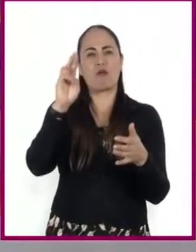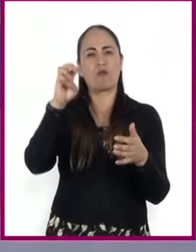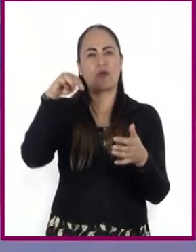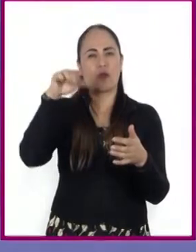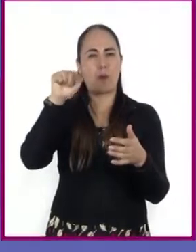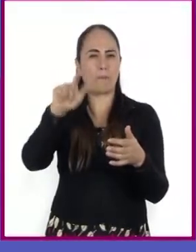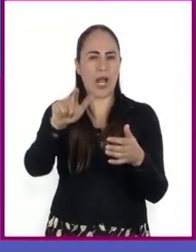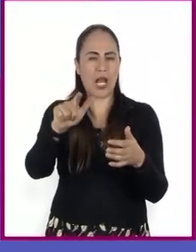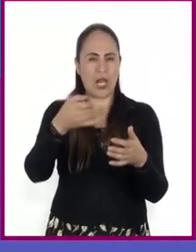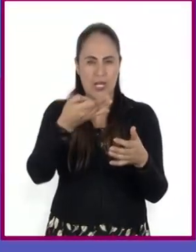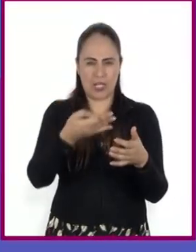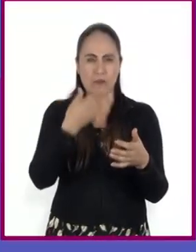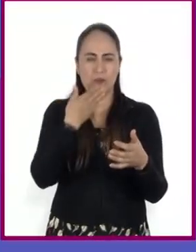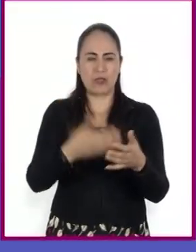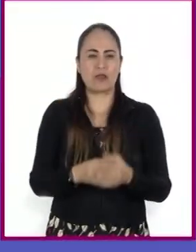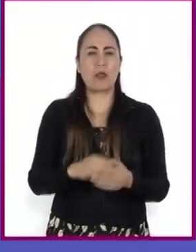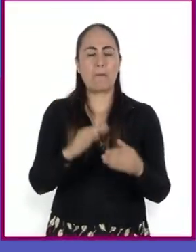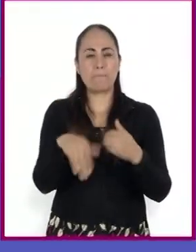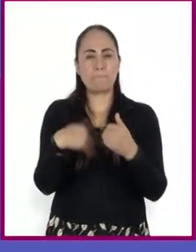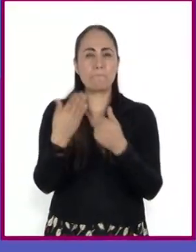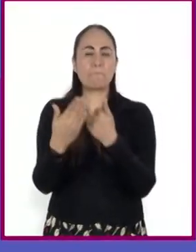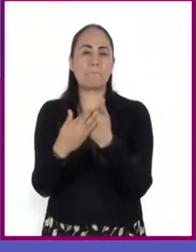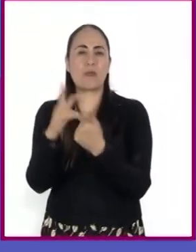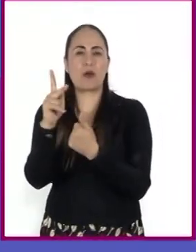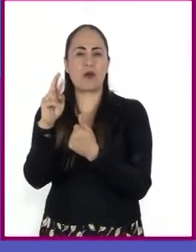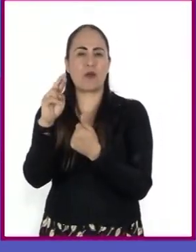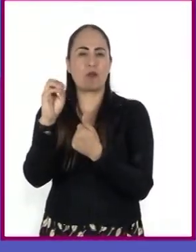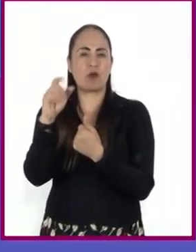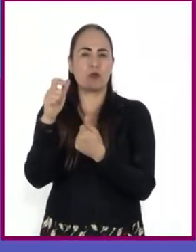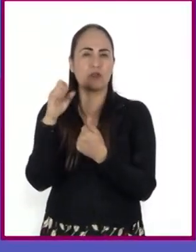Entonces, el género próximo de espinaca es